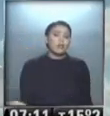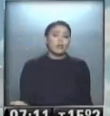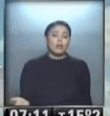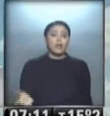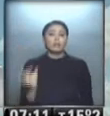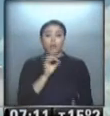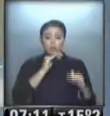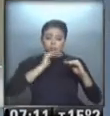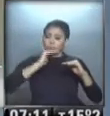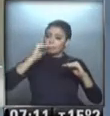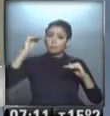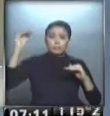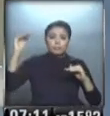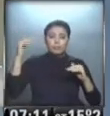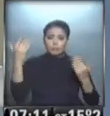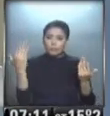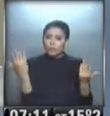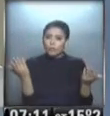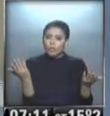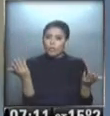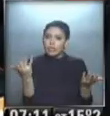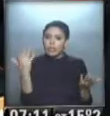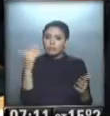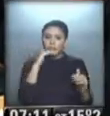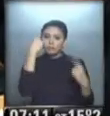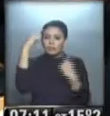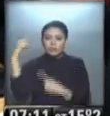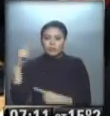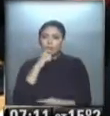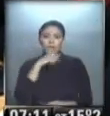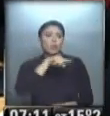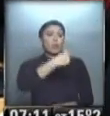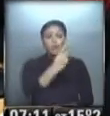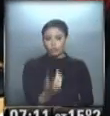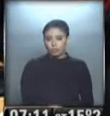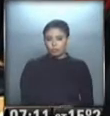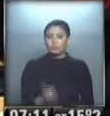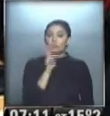una escala que permita tener una posición distinta con otros en el mercado.